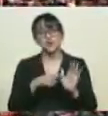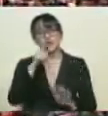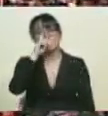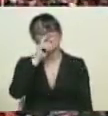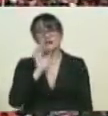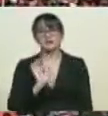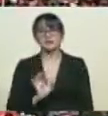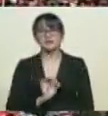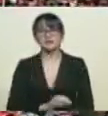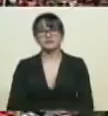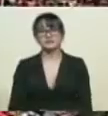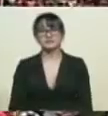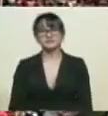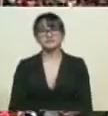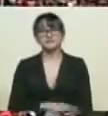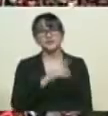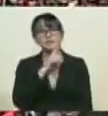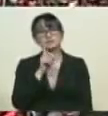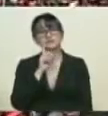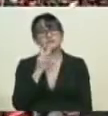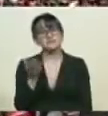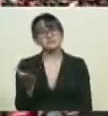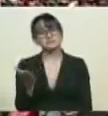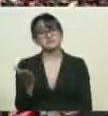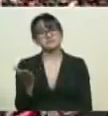respectiva. ¿Cómo se llama eso?